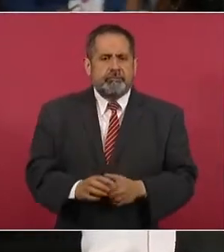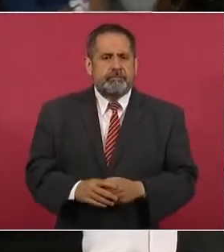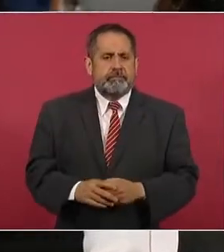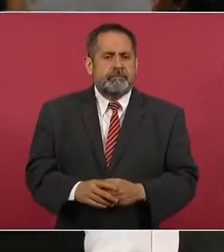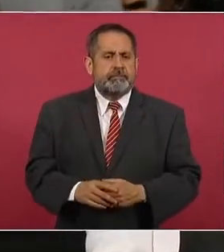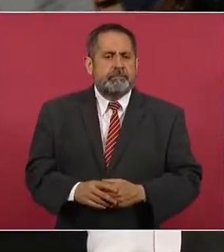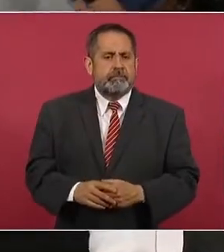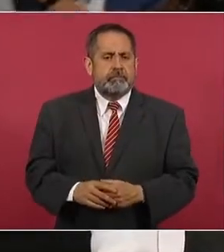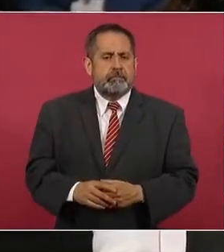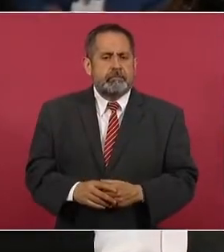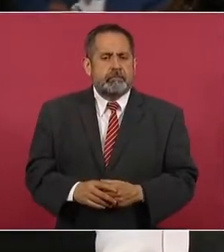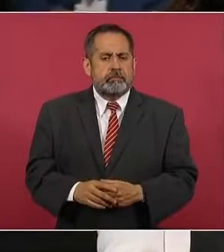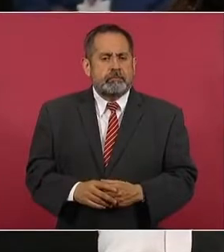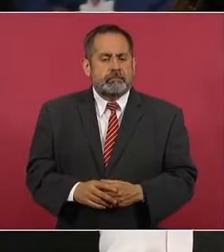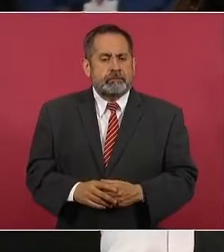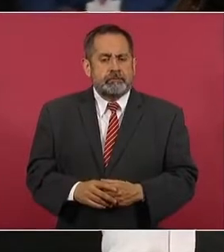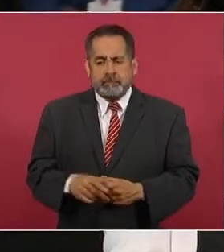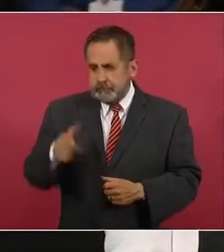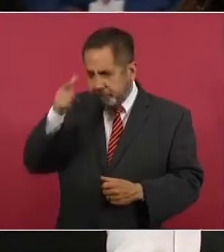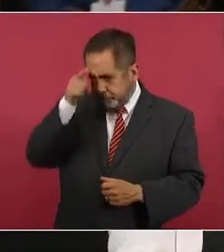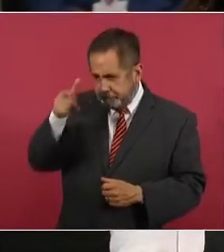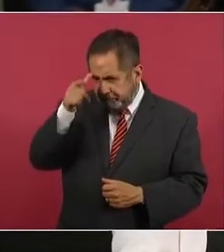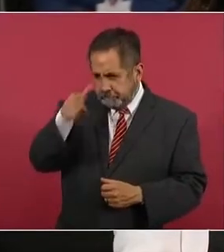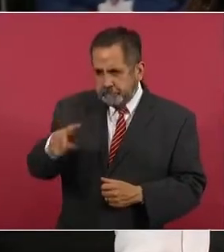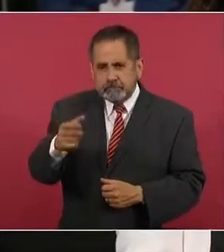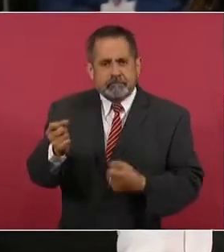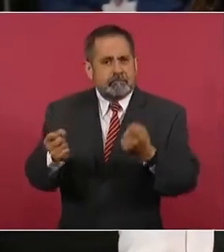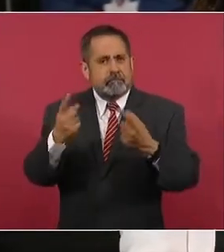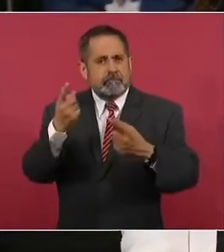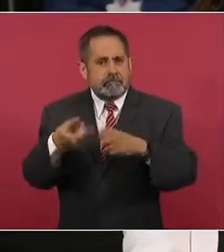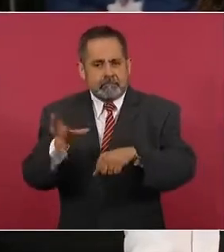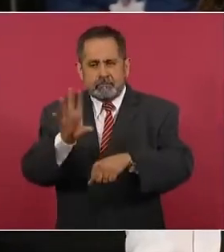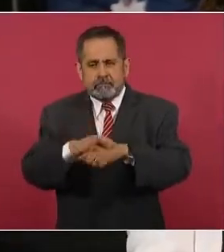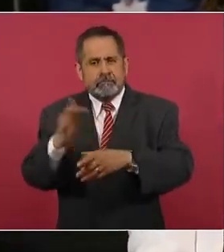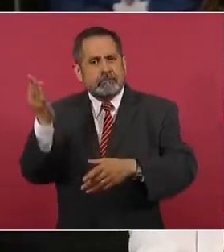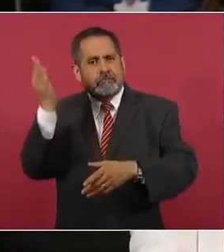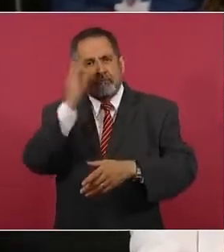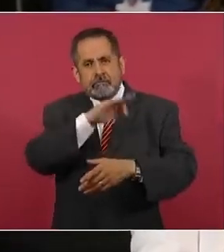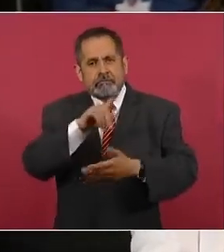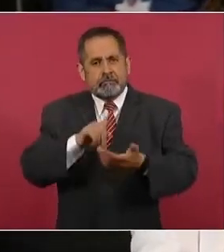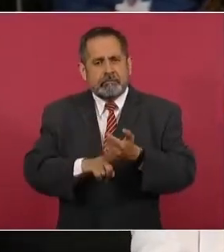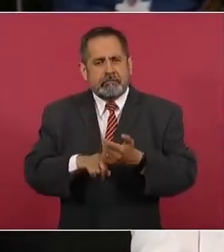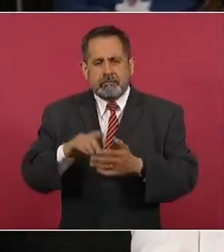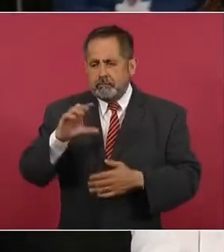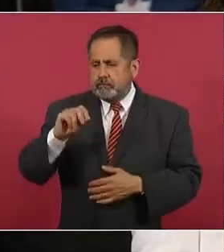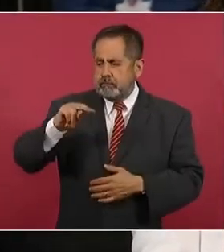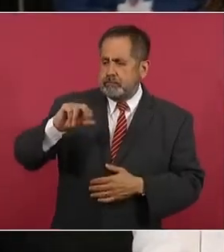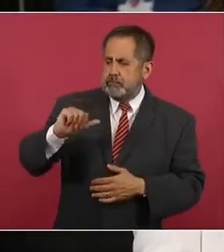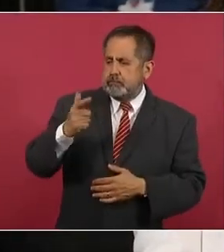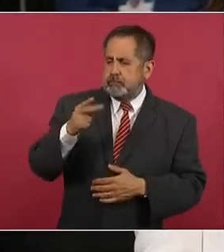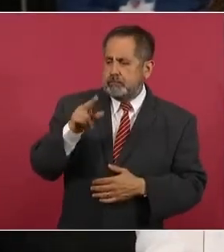Salieron al descubierto permisos apócrifos de la delegación Conagua Jalisco.